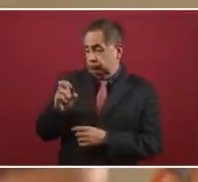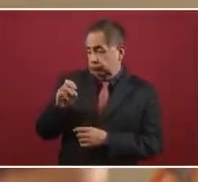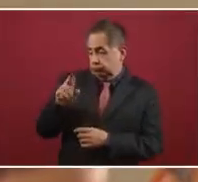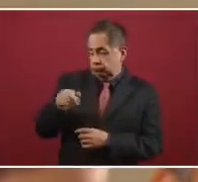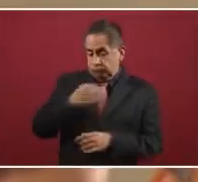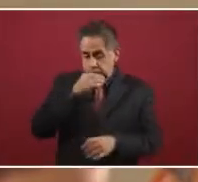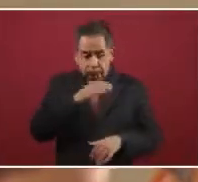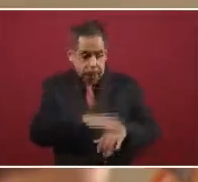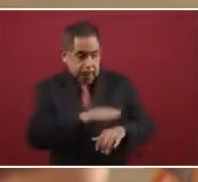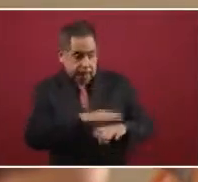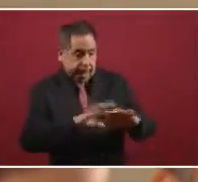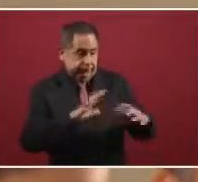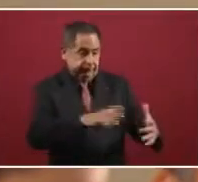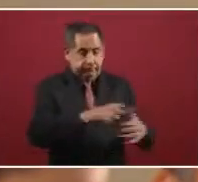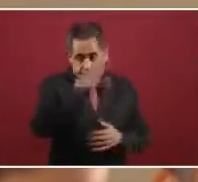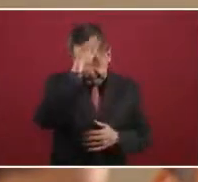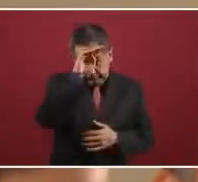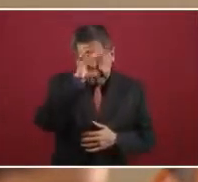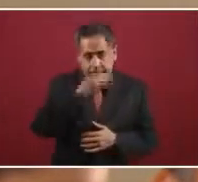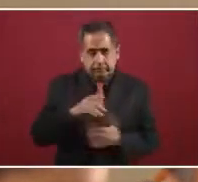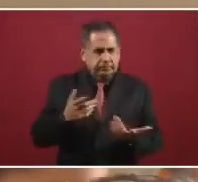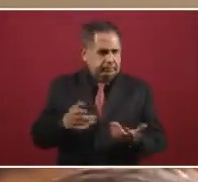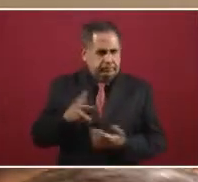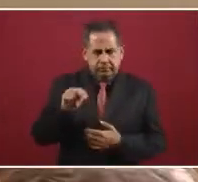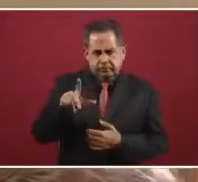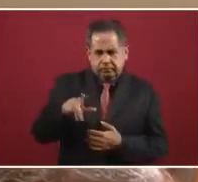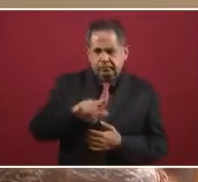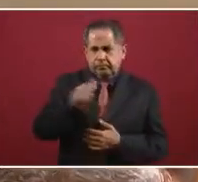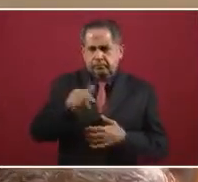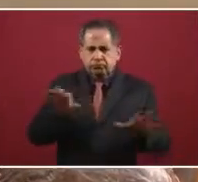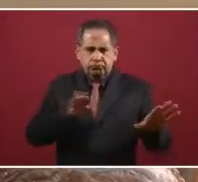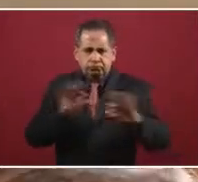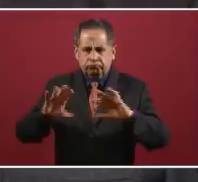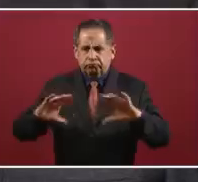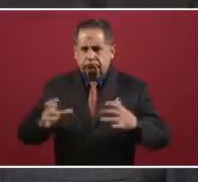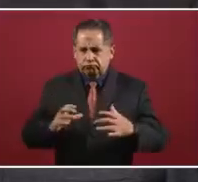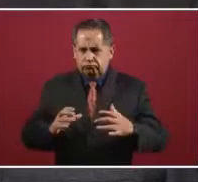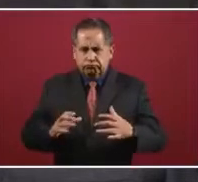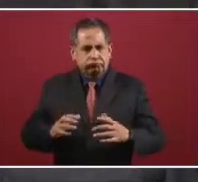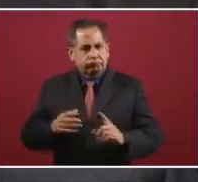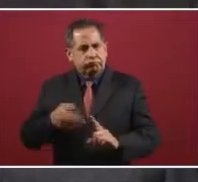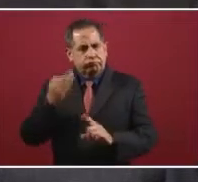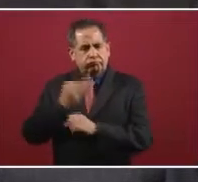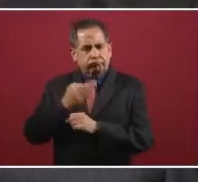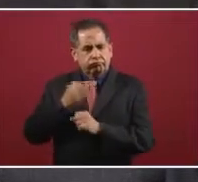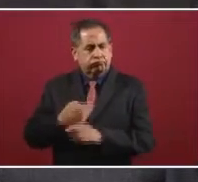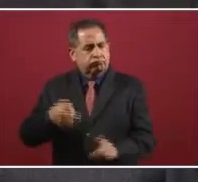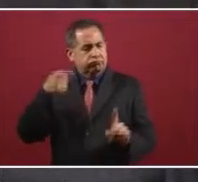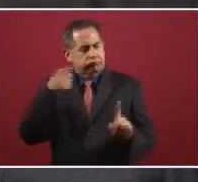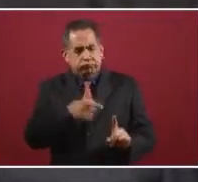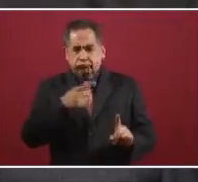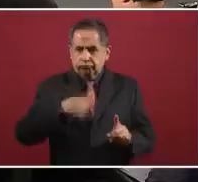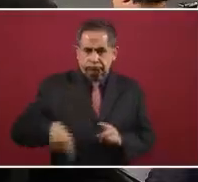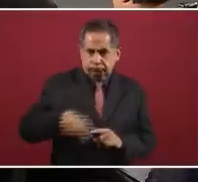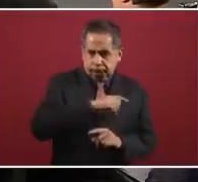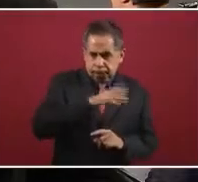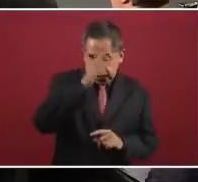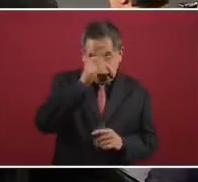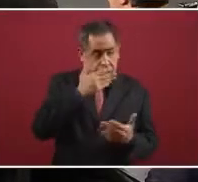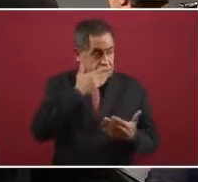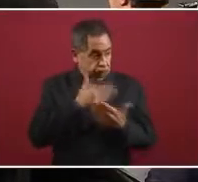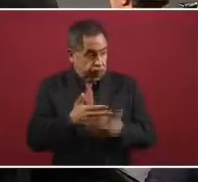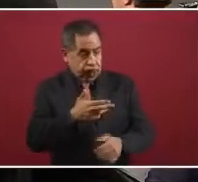empresarios de Nuevo León, y luego habló del comité. Este fin al que se llegó con este acuerdo, un buen